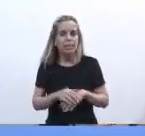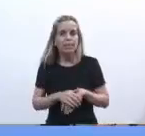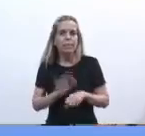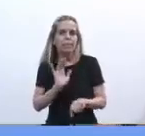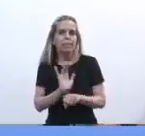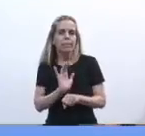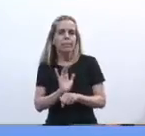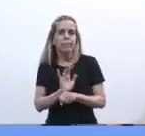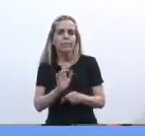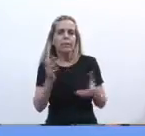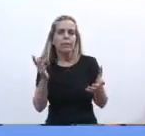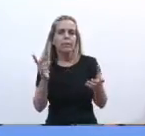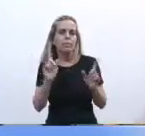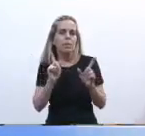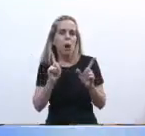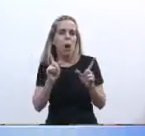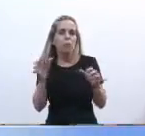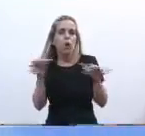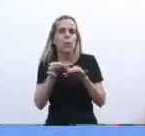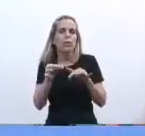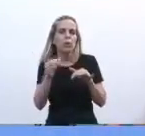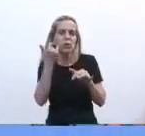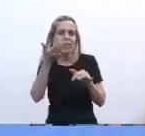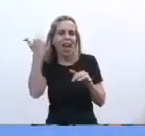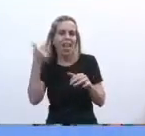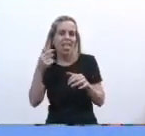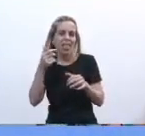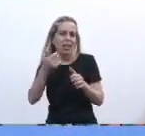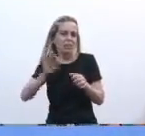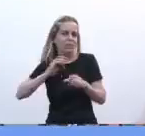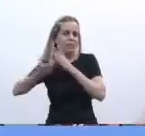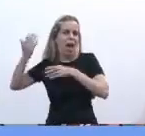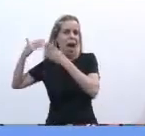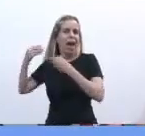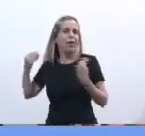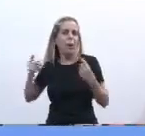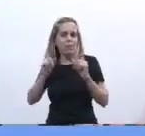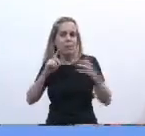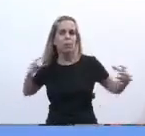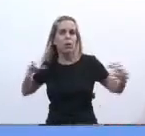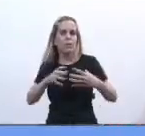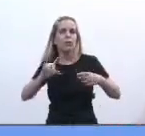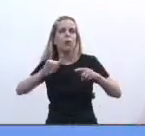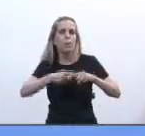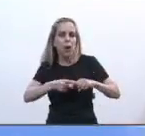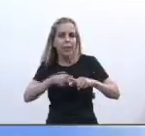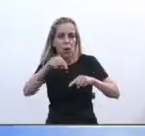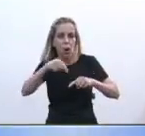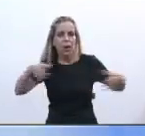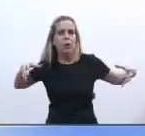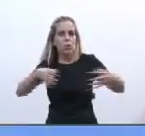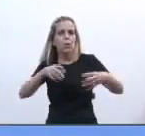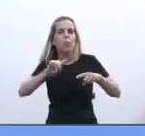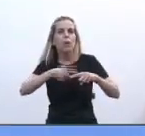forma parte encontró misa histórico de nuestro movimiento político este movimiento